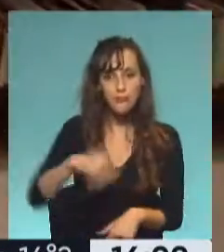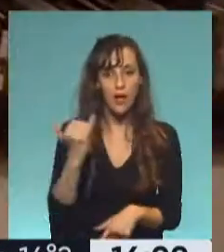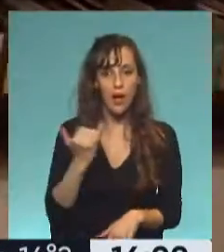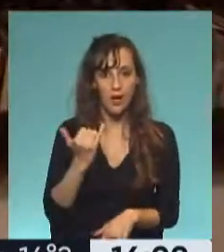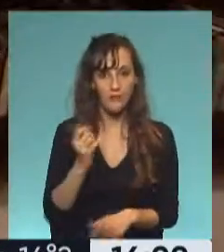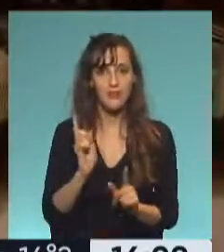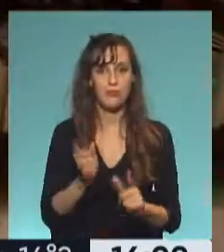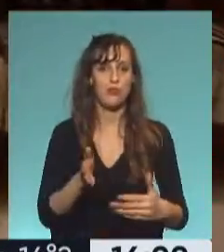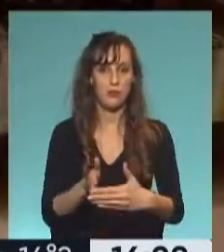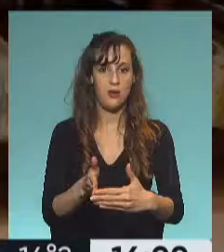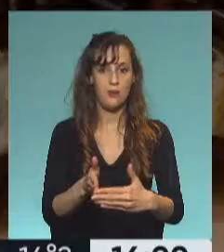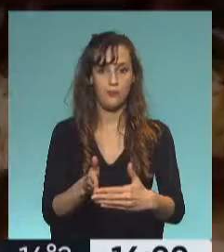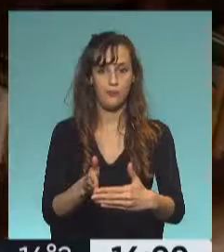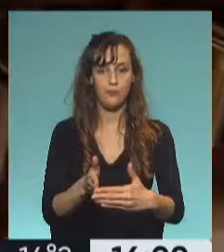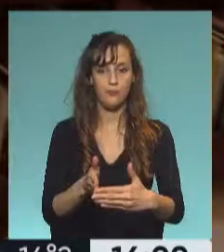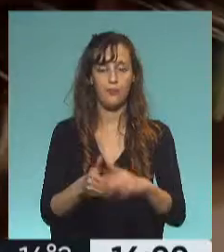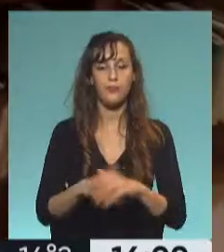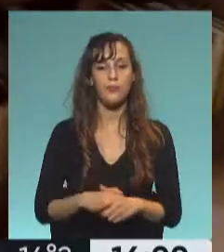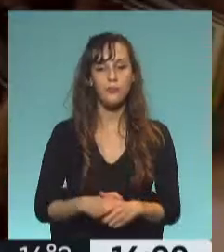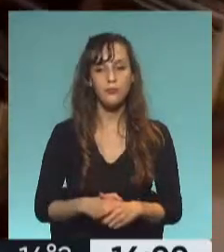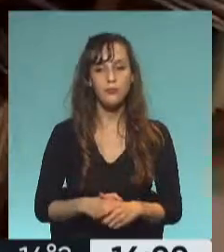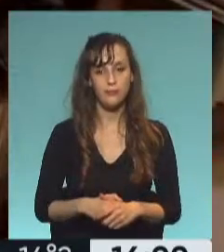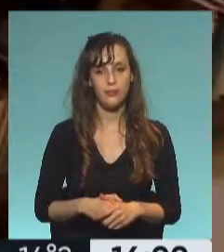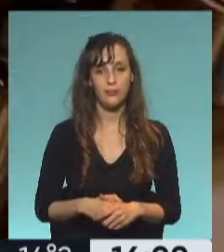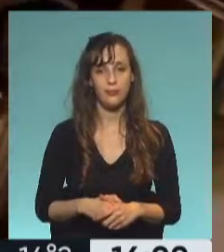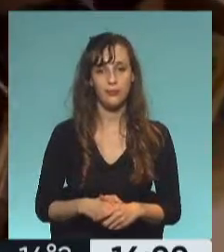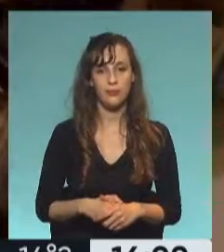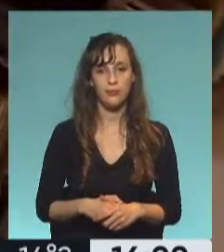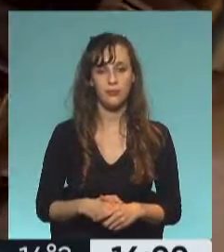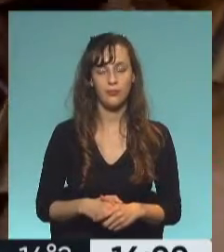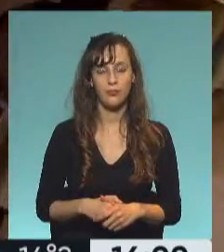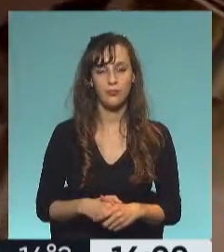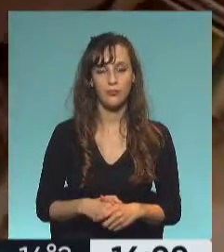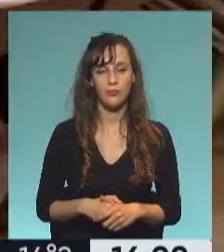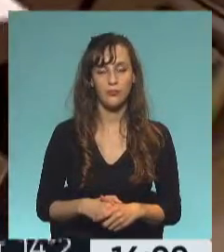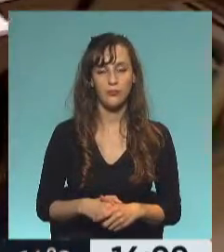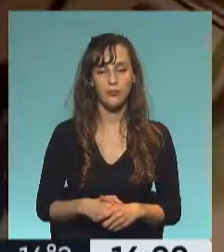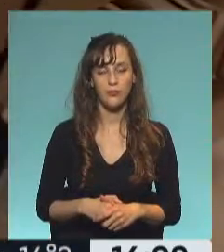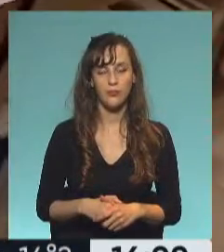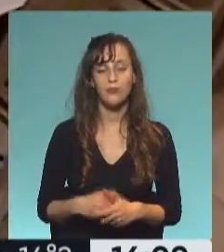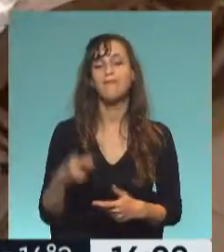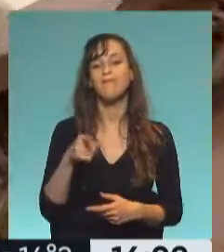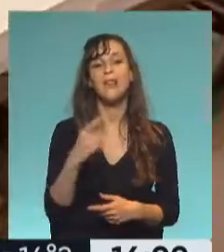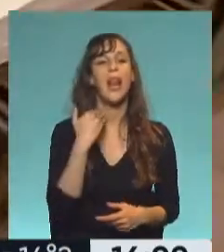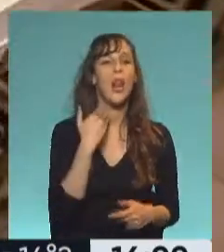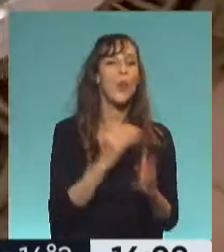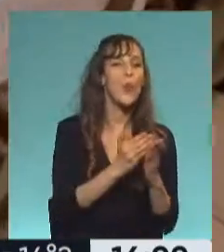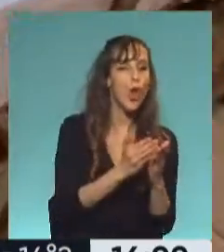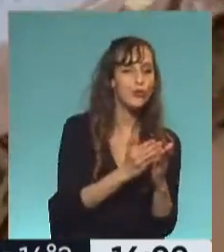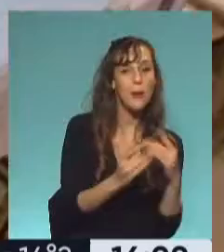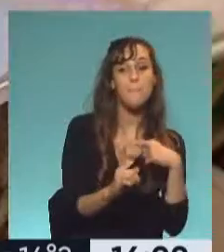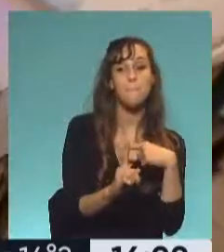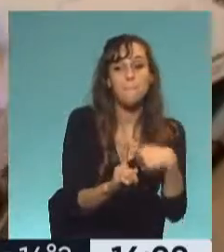esquina. Se instalan junto con la bota de potro, claro. O sea que eso de libros y alpargata, bueno, ya